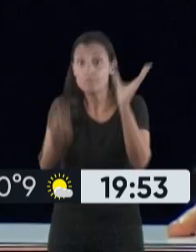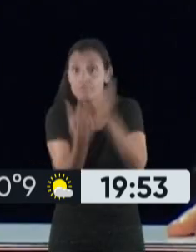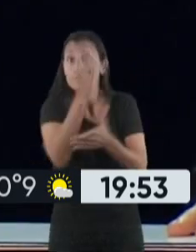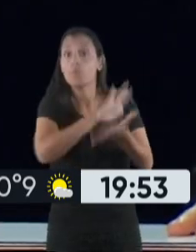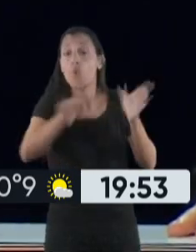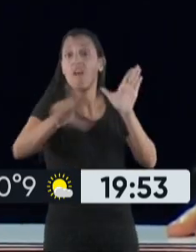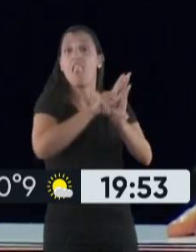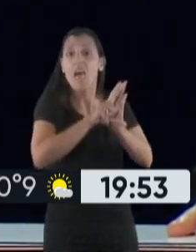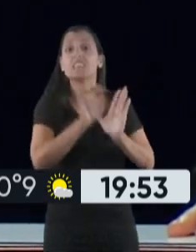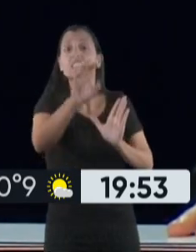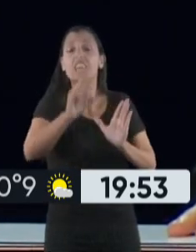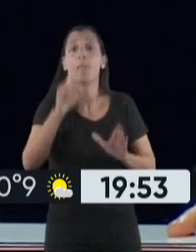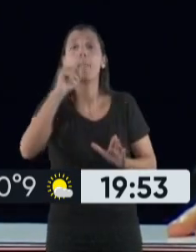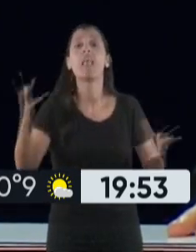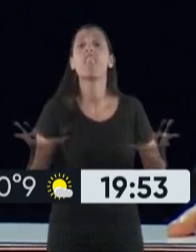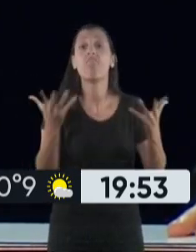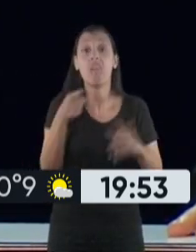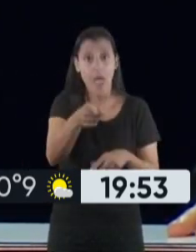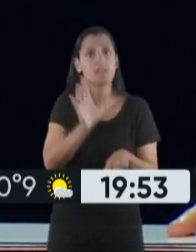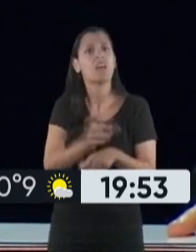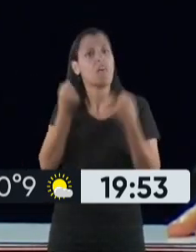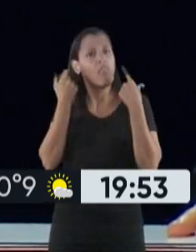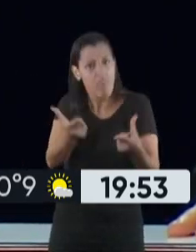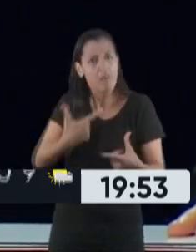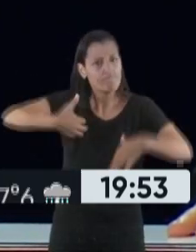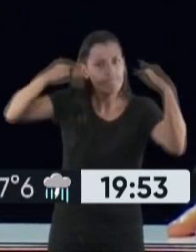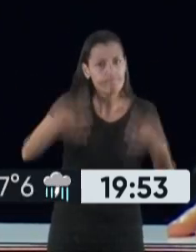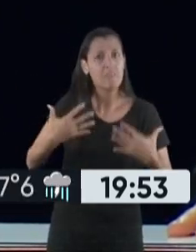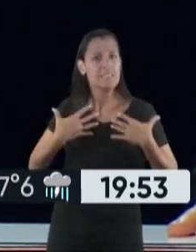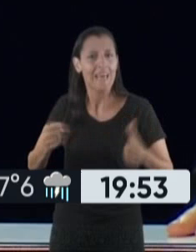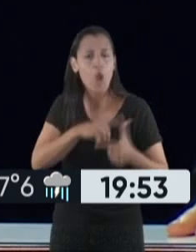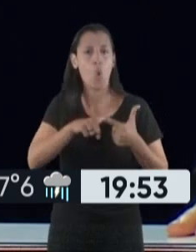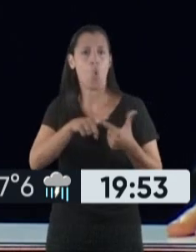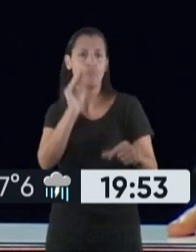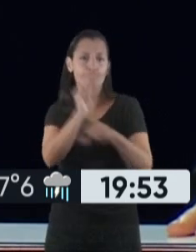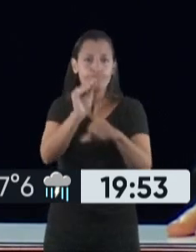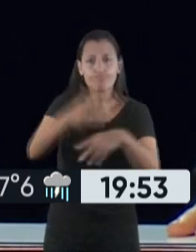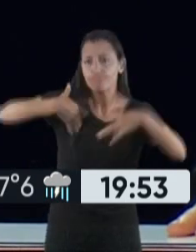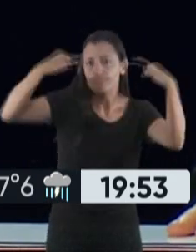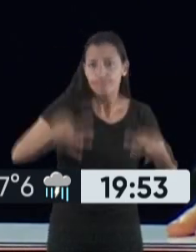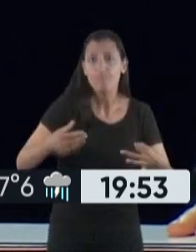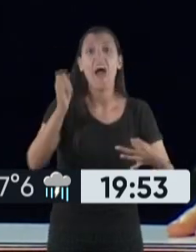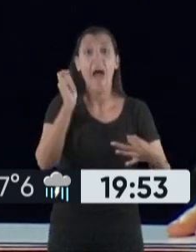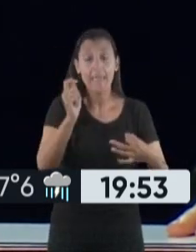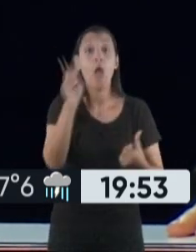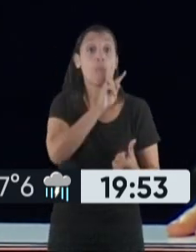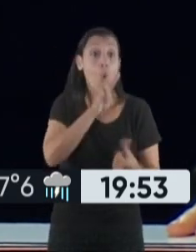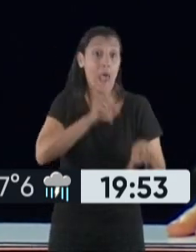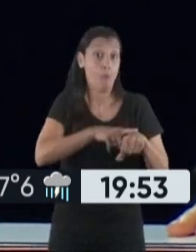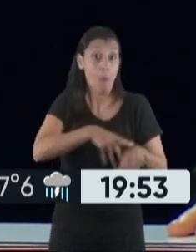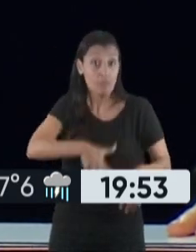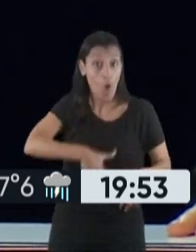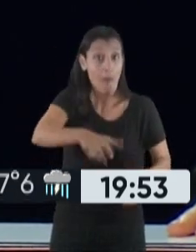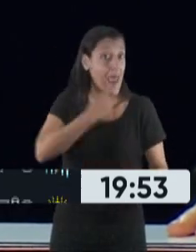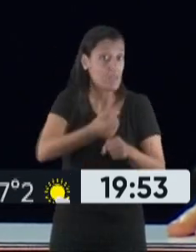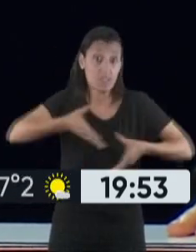la Ley de los 1000 días, donde le garantizábamos salud y alimentación adecuada a la mujer desde el momento del embarazo